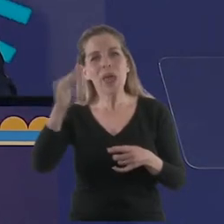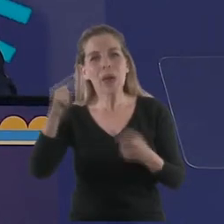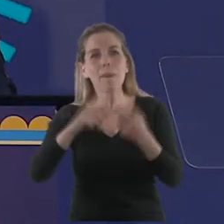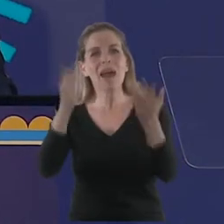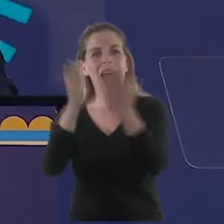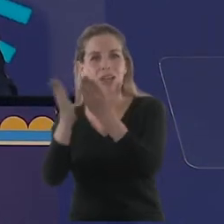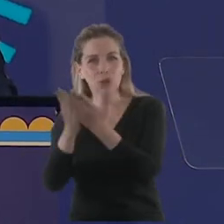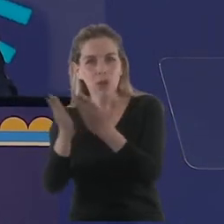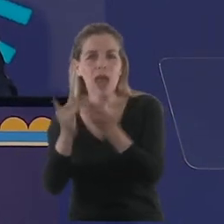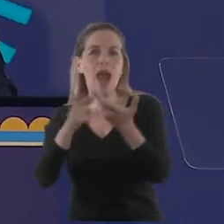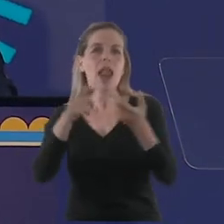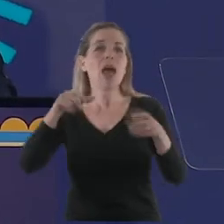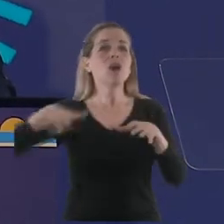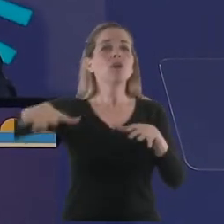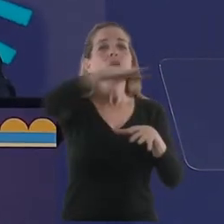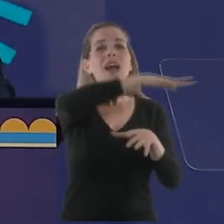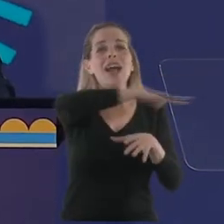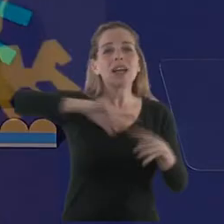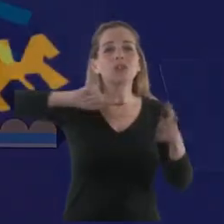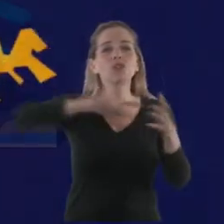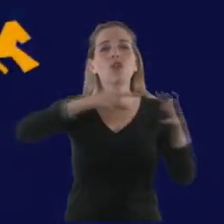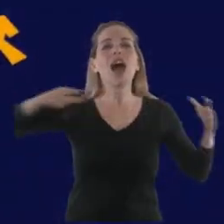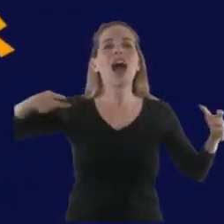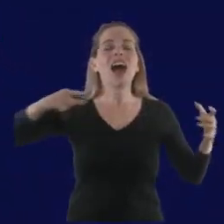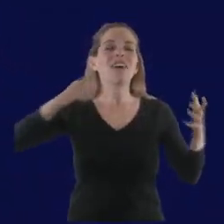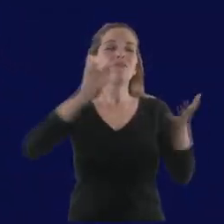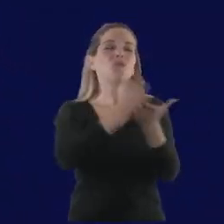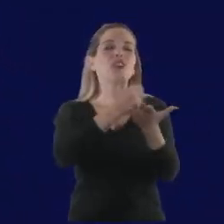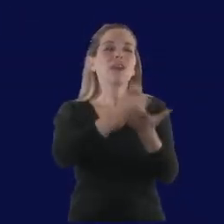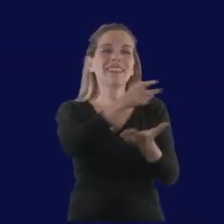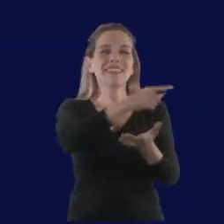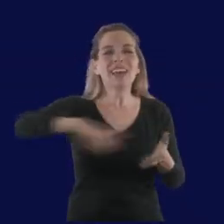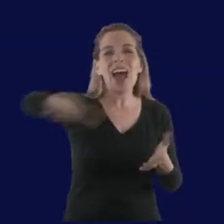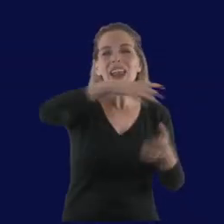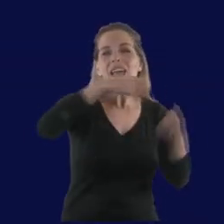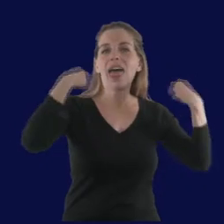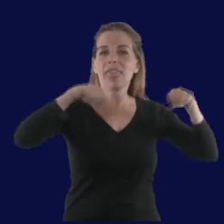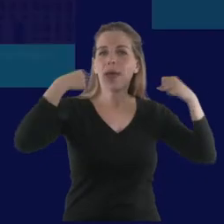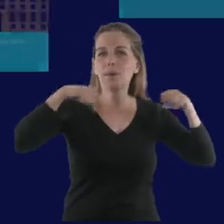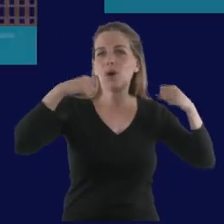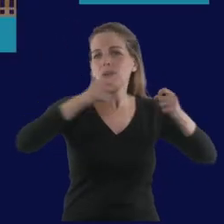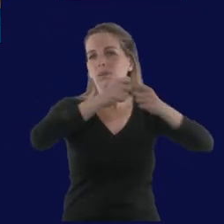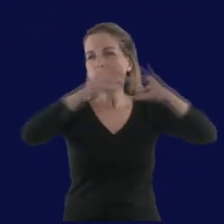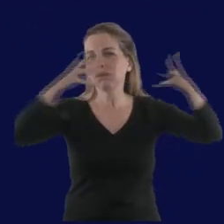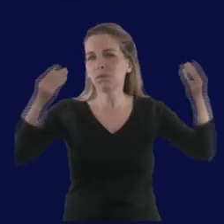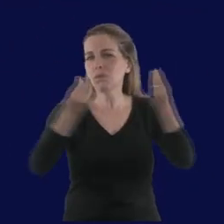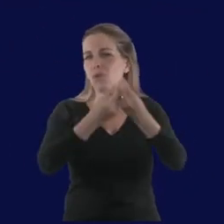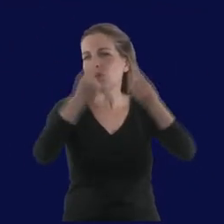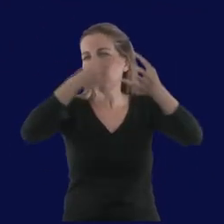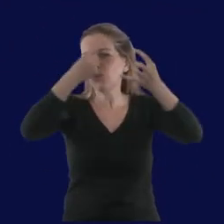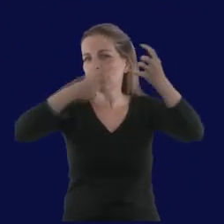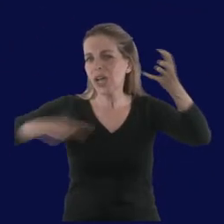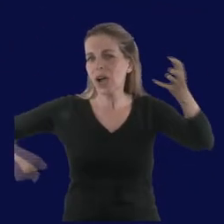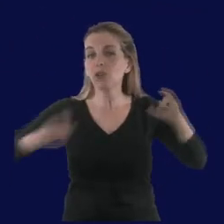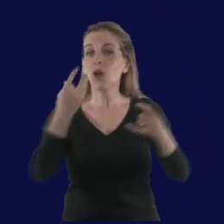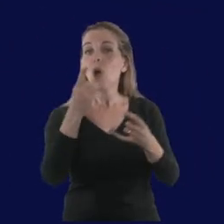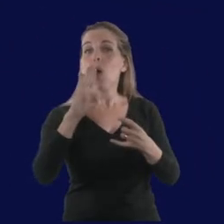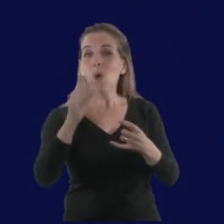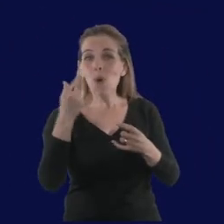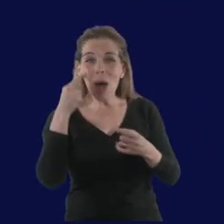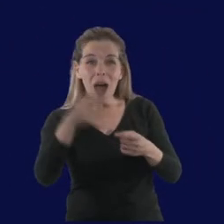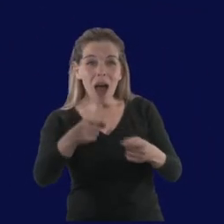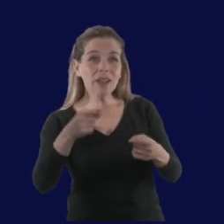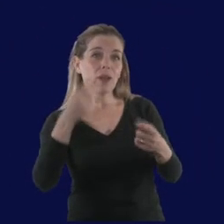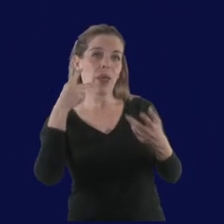su campo de deportes en Ciudad Universitaria, tan famoso, por cierto, y mucho, pero mucho más. La UBA está en cada uno de estos